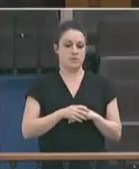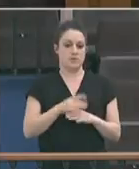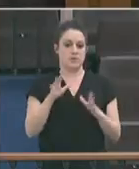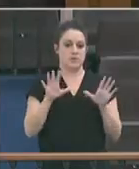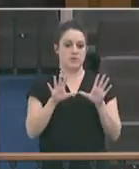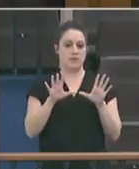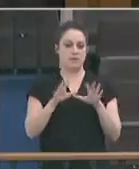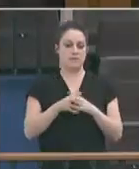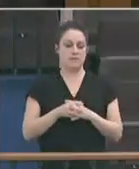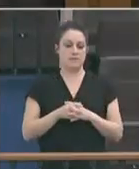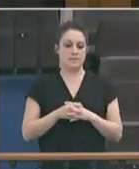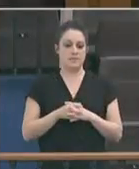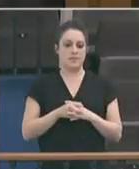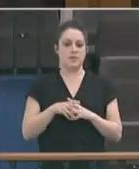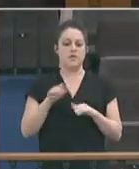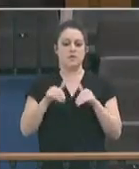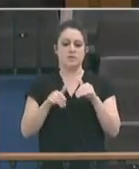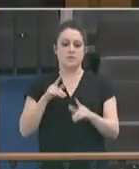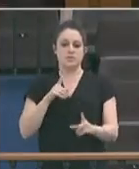10. ¿Votos en contra?